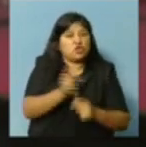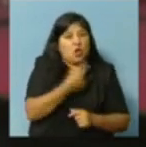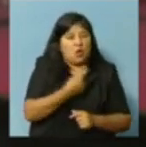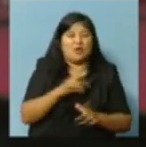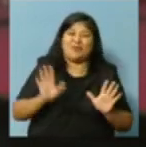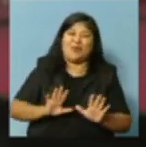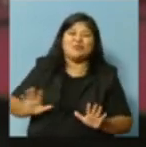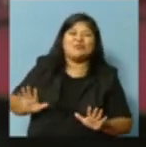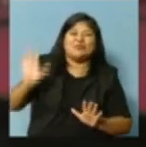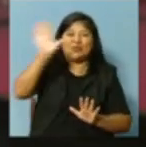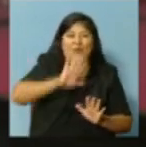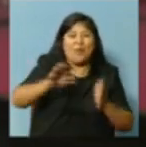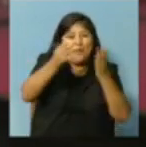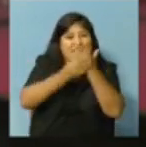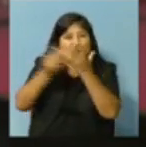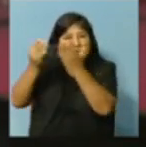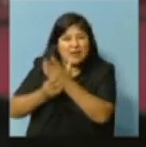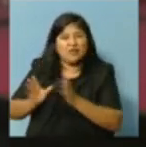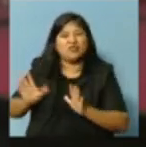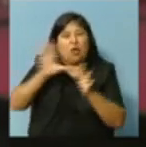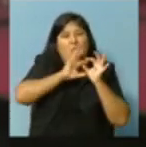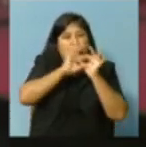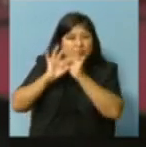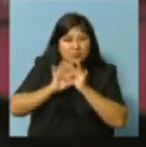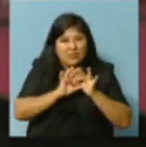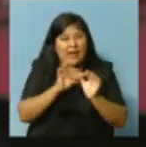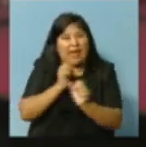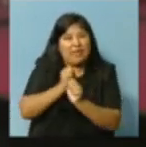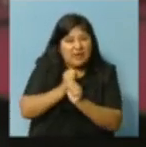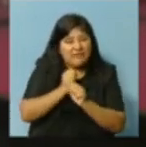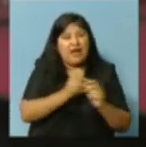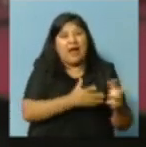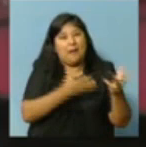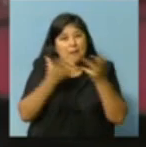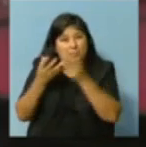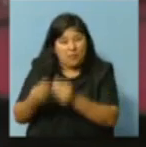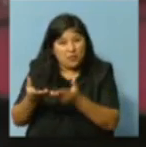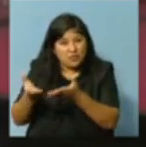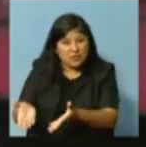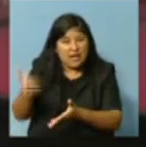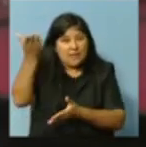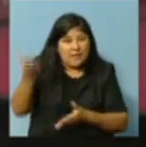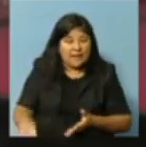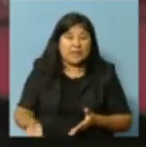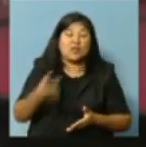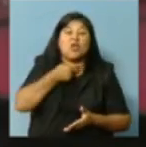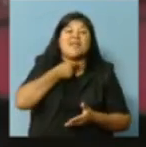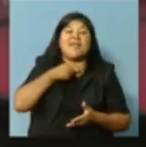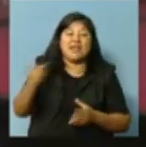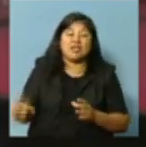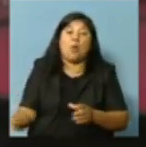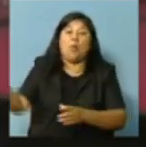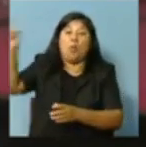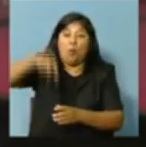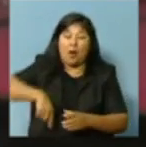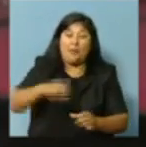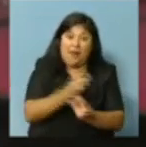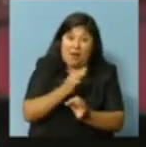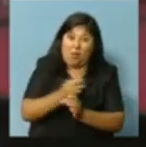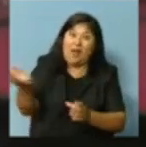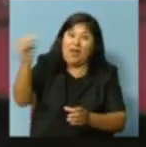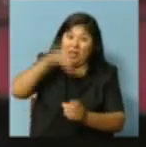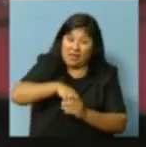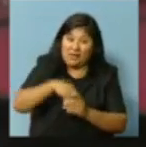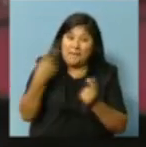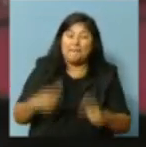porque lo que nosotros estamos tratando no solo de que los chicos vuelvan a la escuela sino